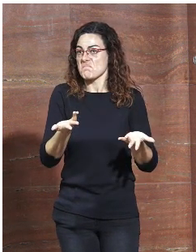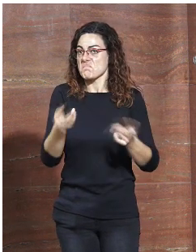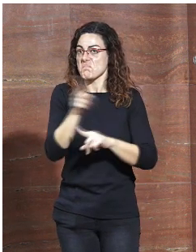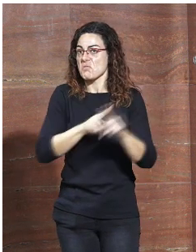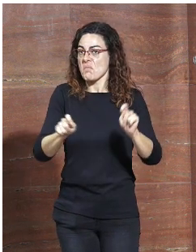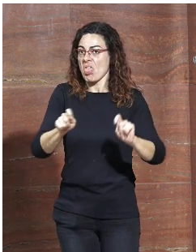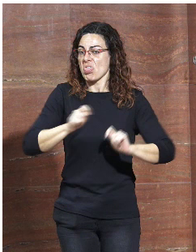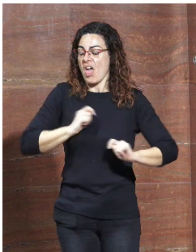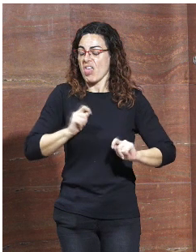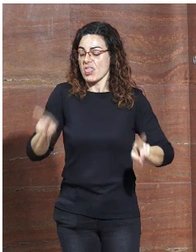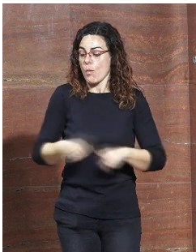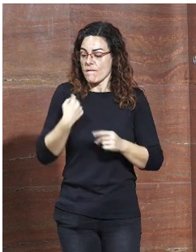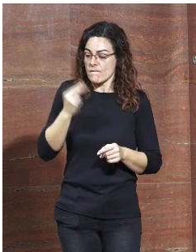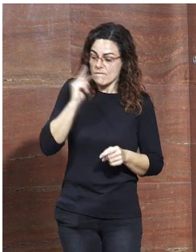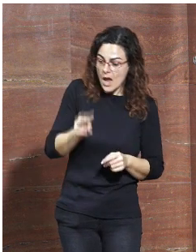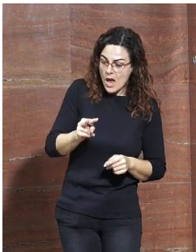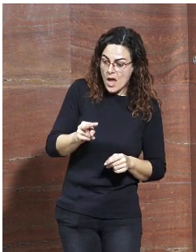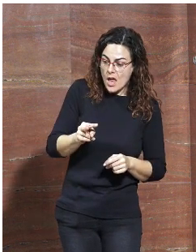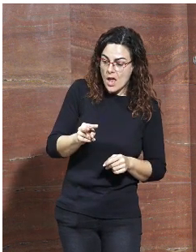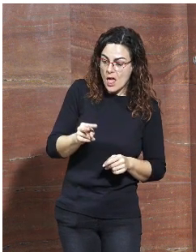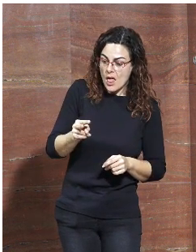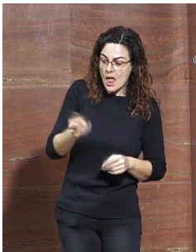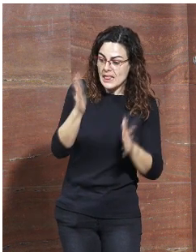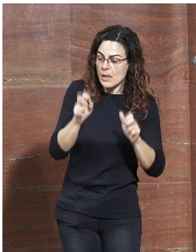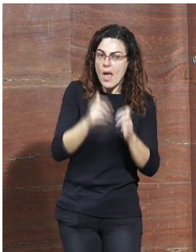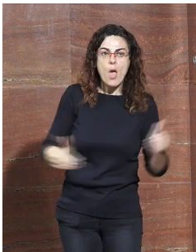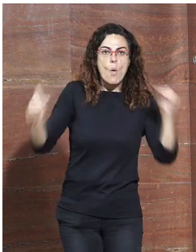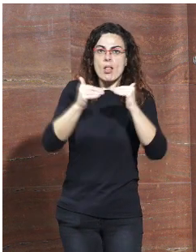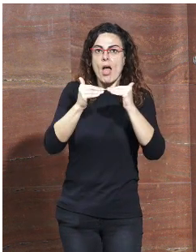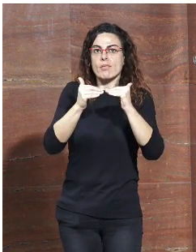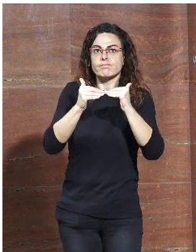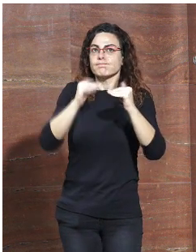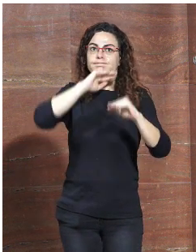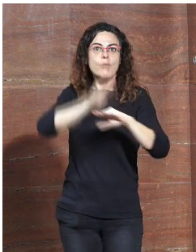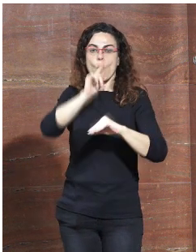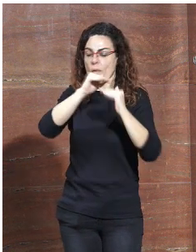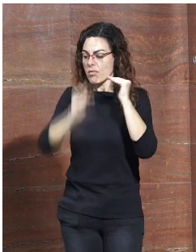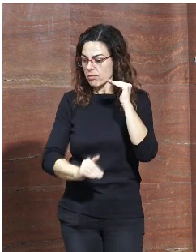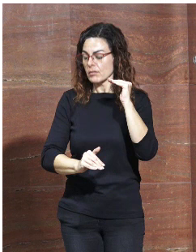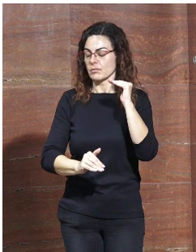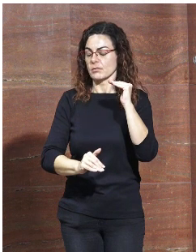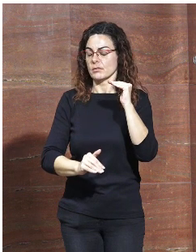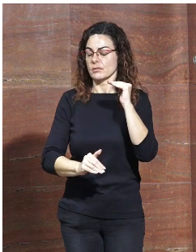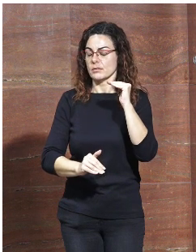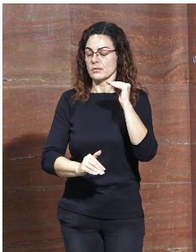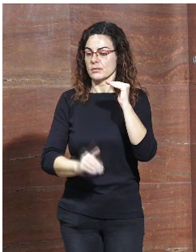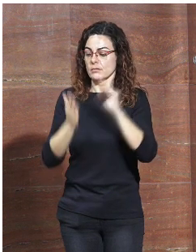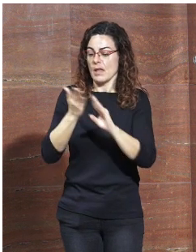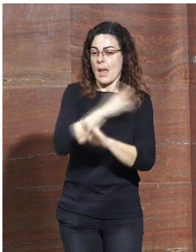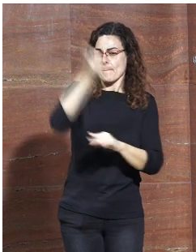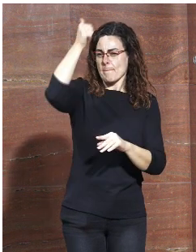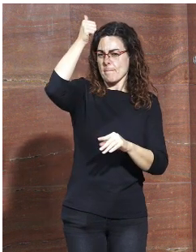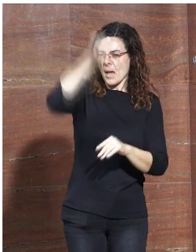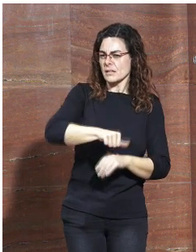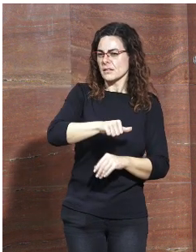estas violaciones flagrantes a la igualdad. El machismo era, y yo me atrevería a